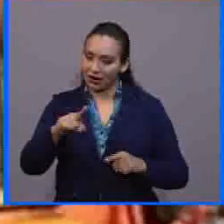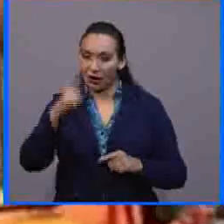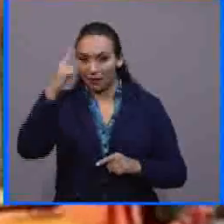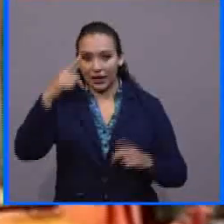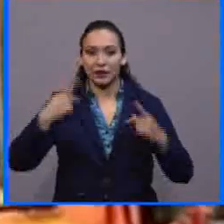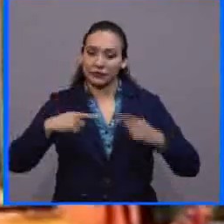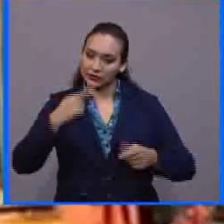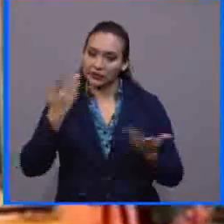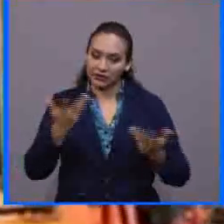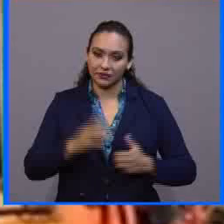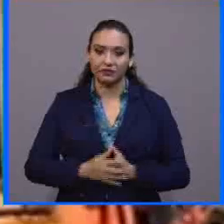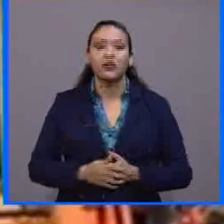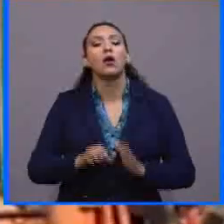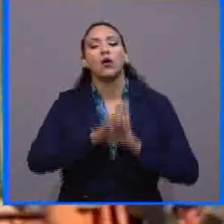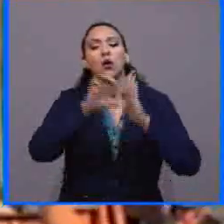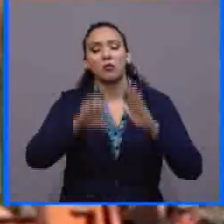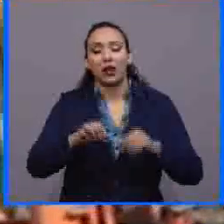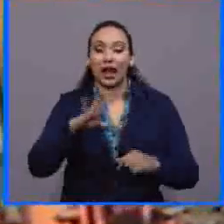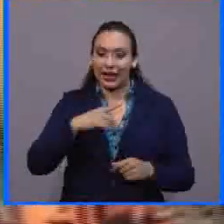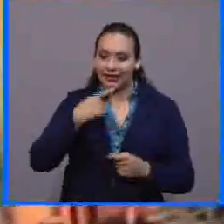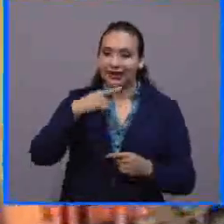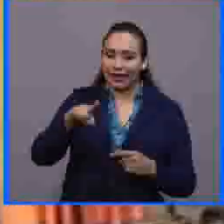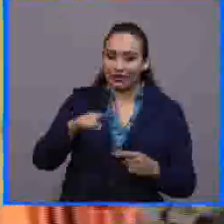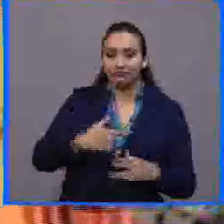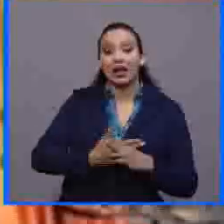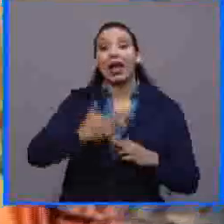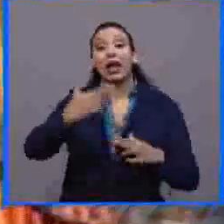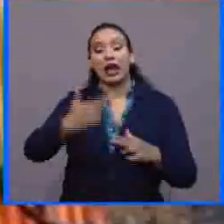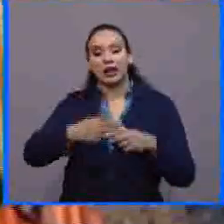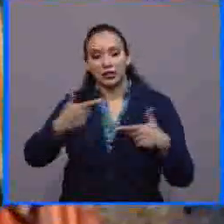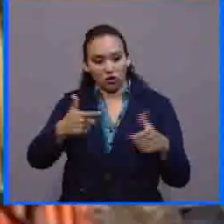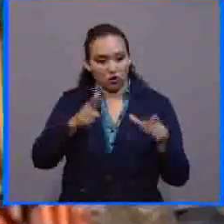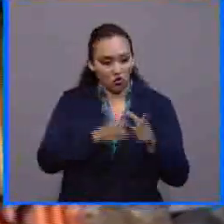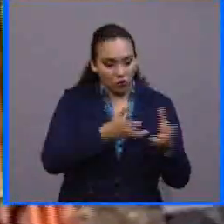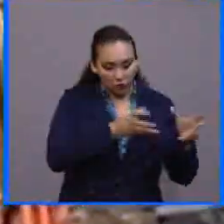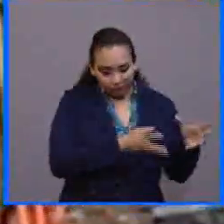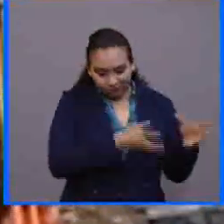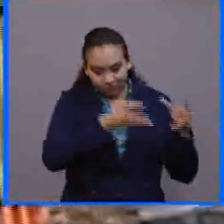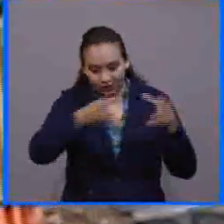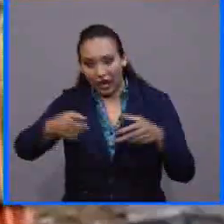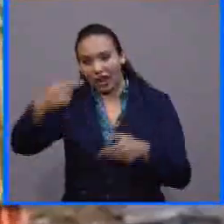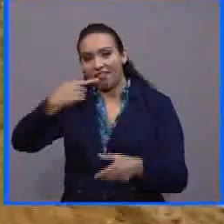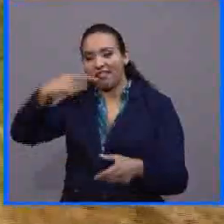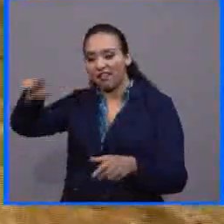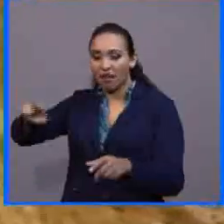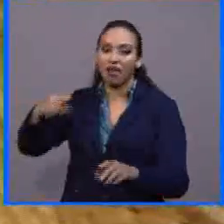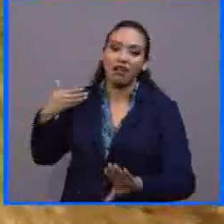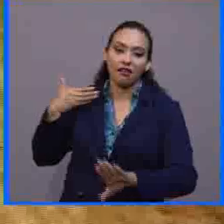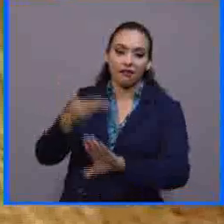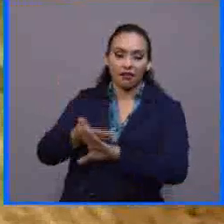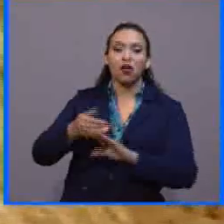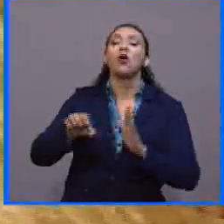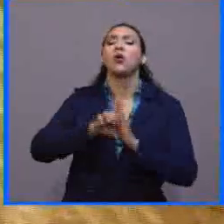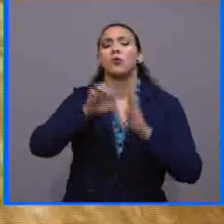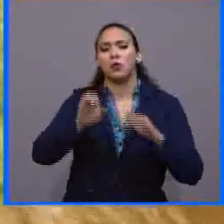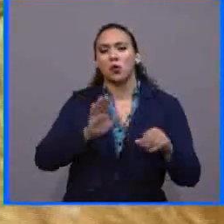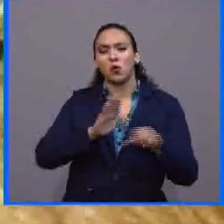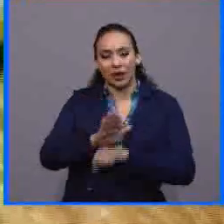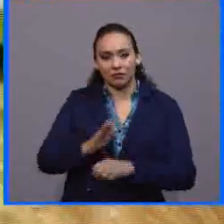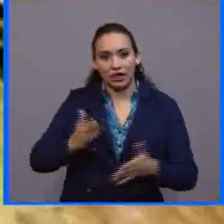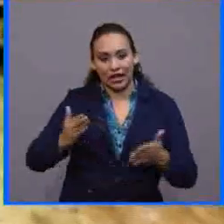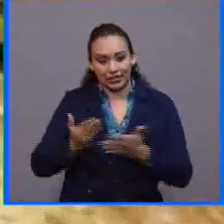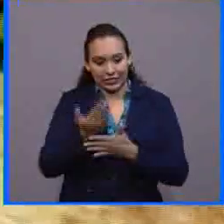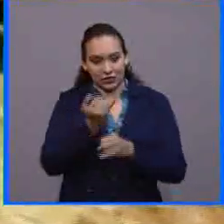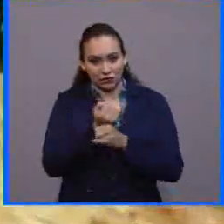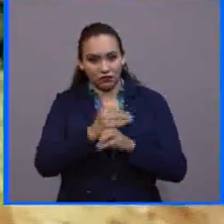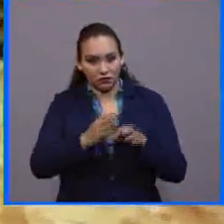los afectados, que van desde la queja hasta las acciones colectivas, mismas que activan mecanismos procesales como el de acceso a la